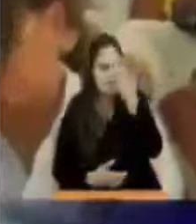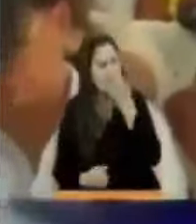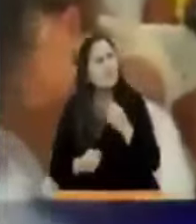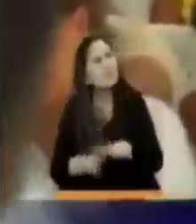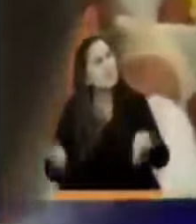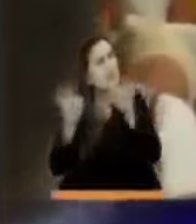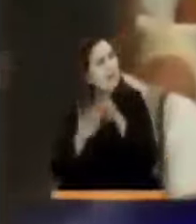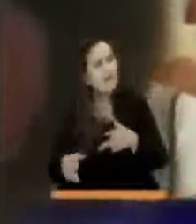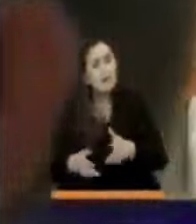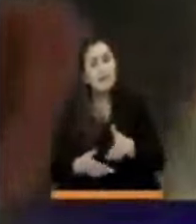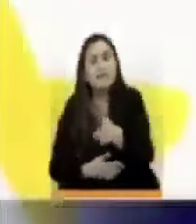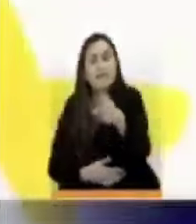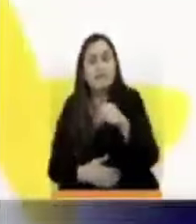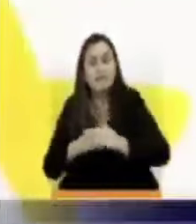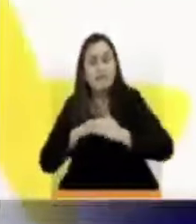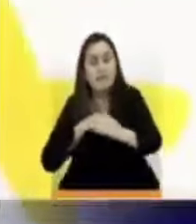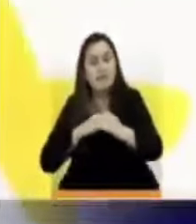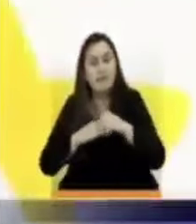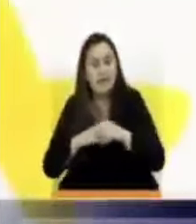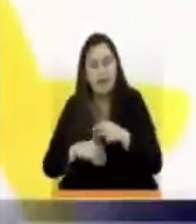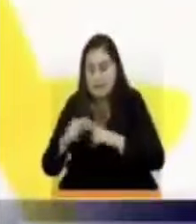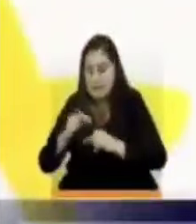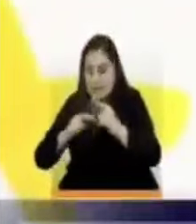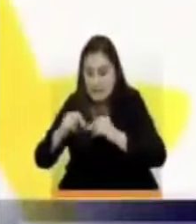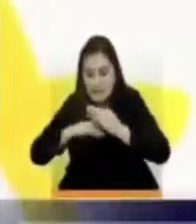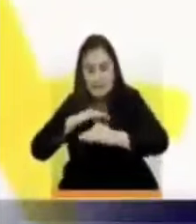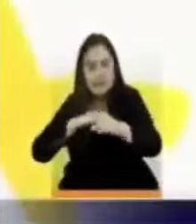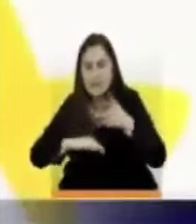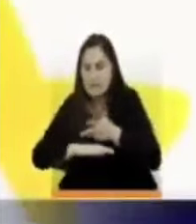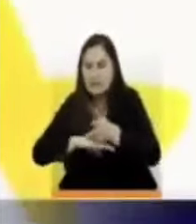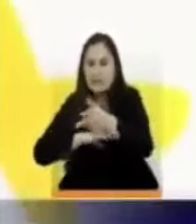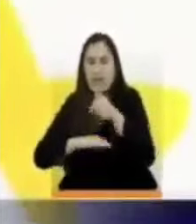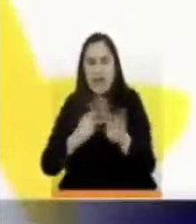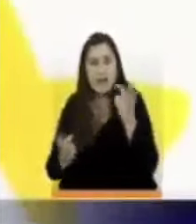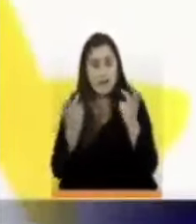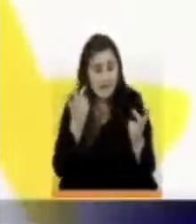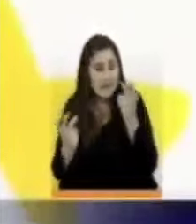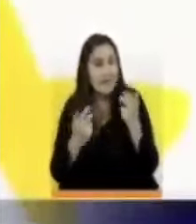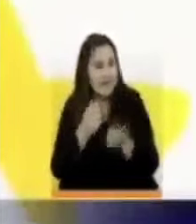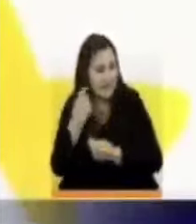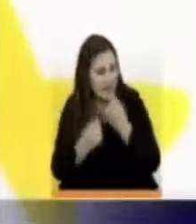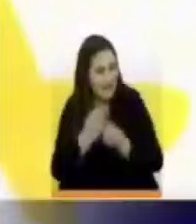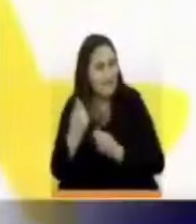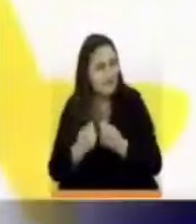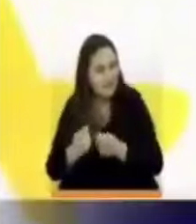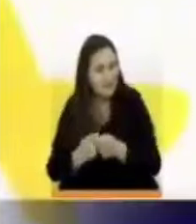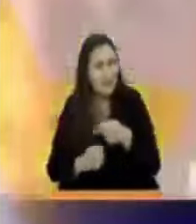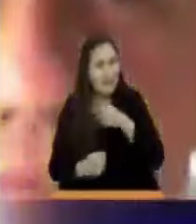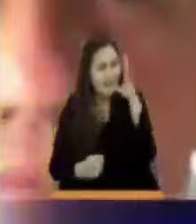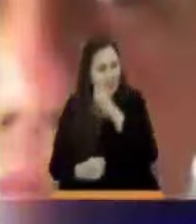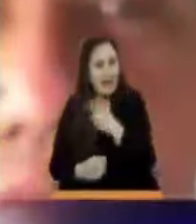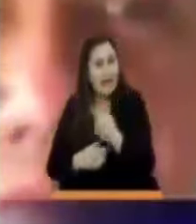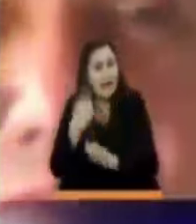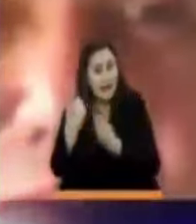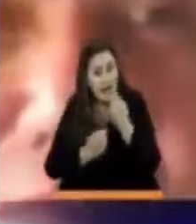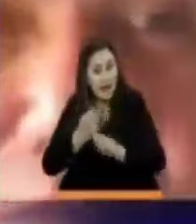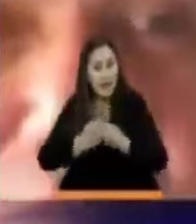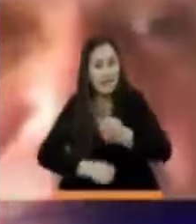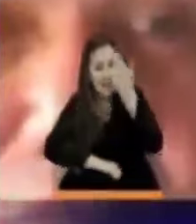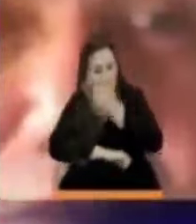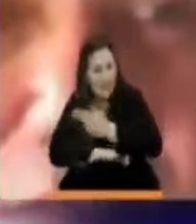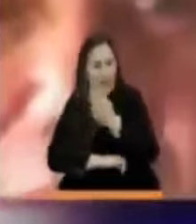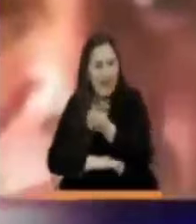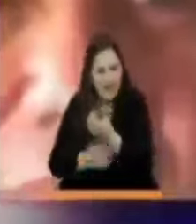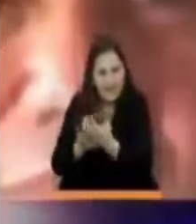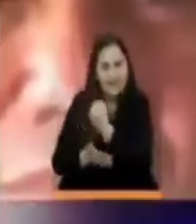la carretera de cemento de asfalto, el negocio de la tractomula, el negocio de los peajes y